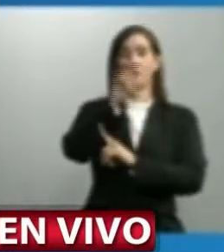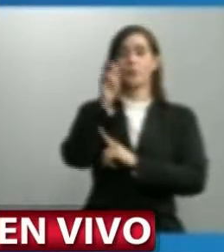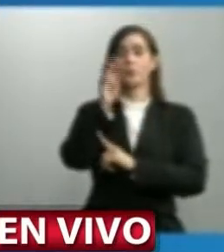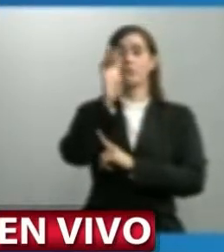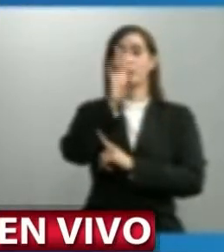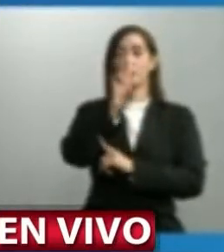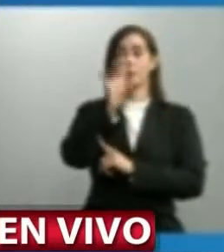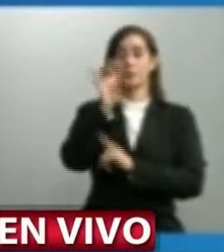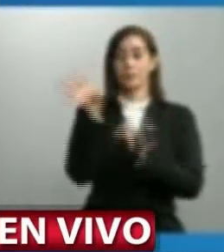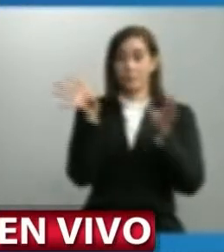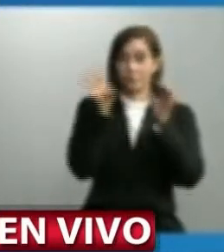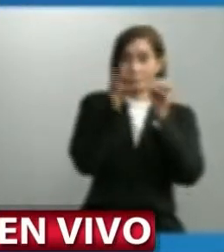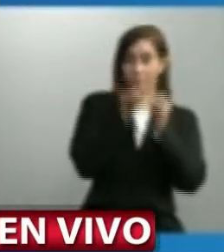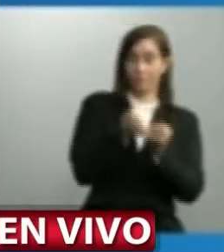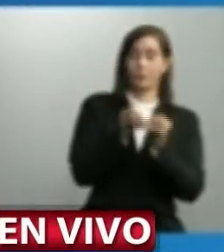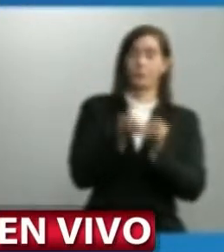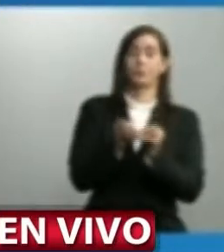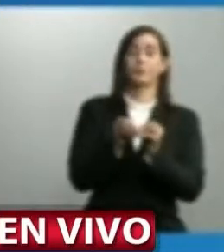278 acumulados,